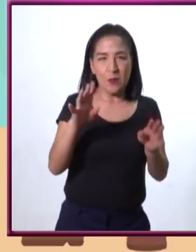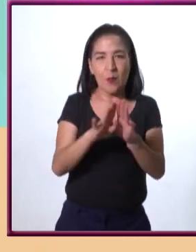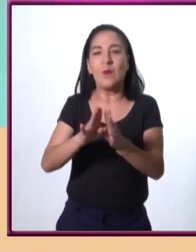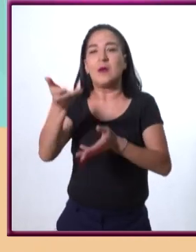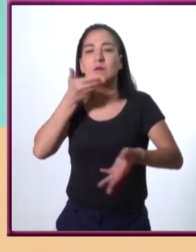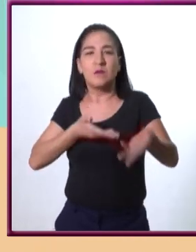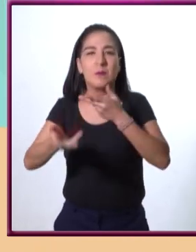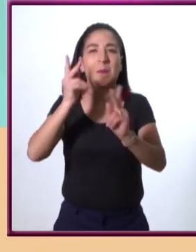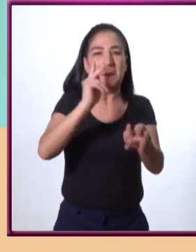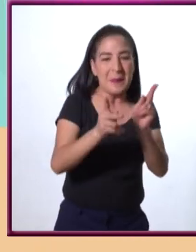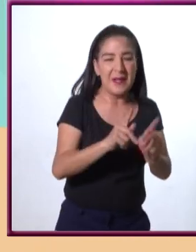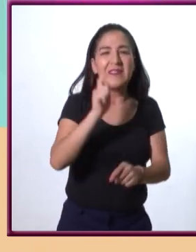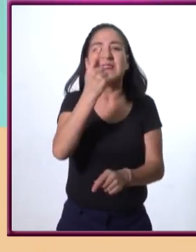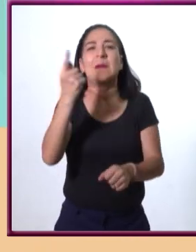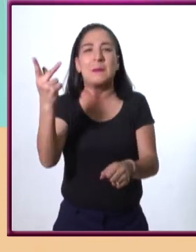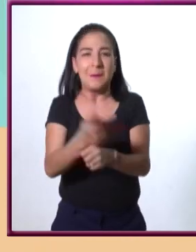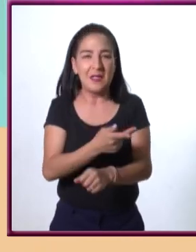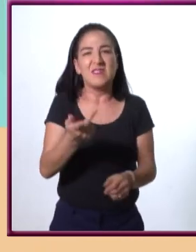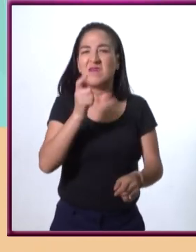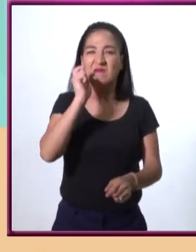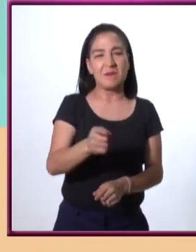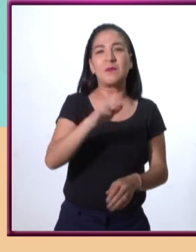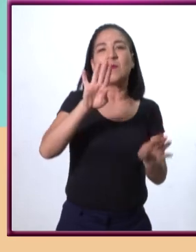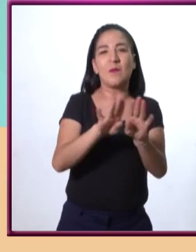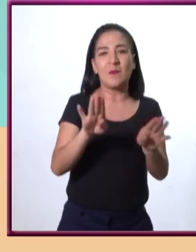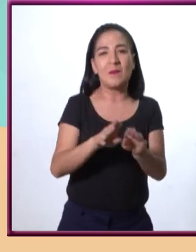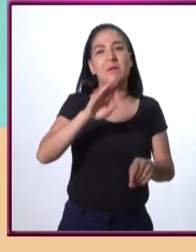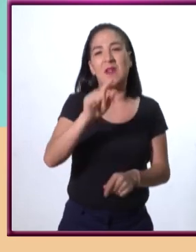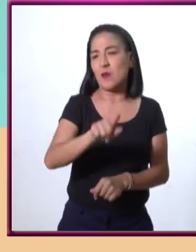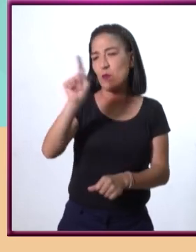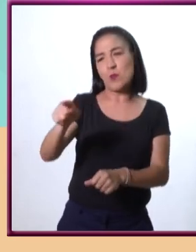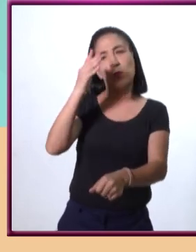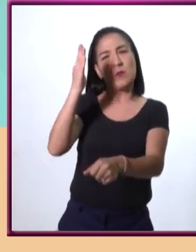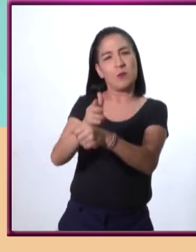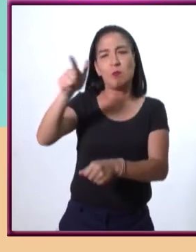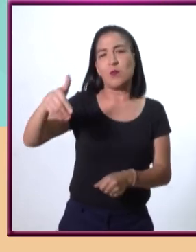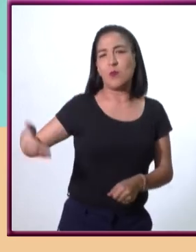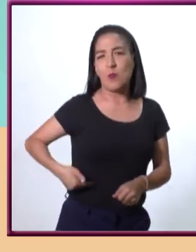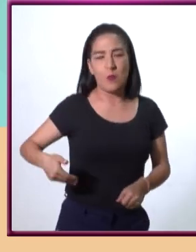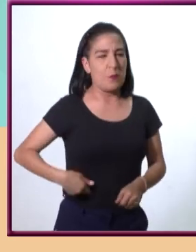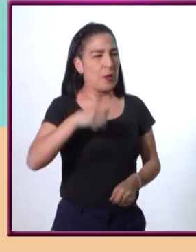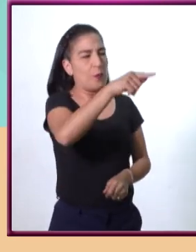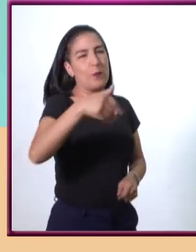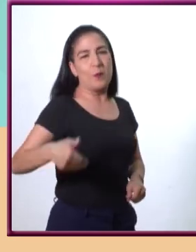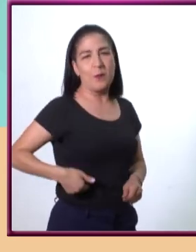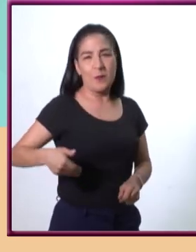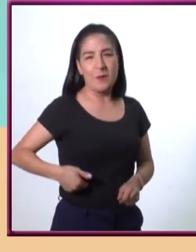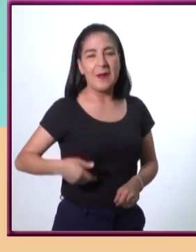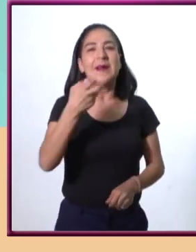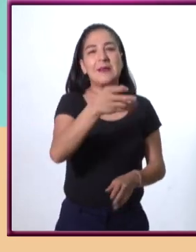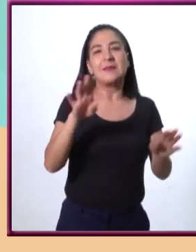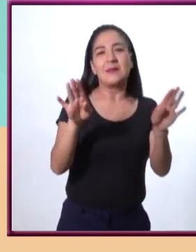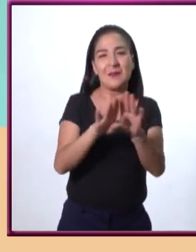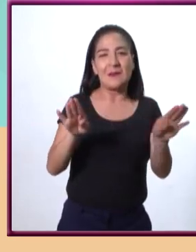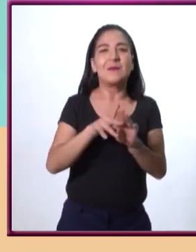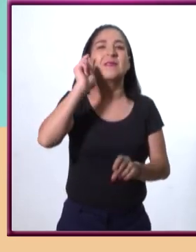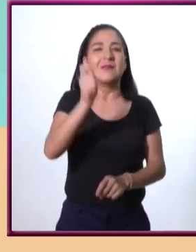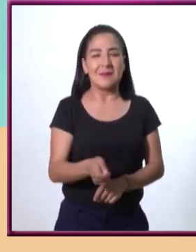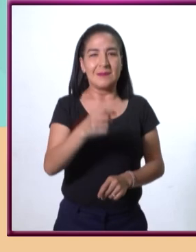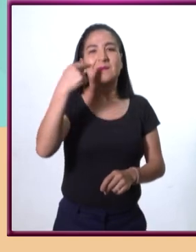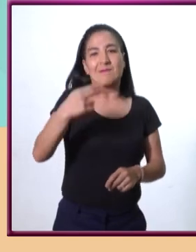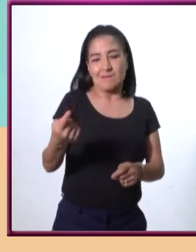expresión emocional de lo ocurrido, solo recurrimos a estrategias para culpar a otros cuando nos dañan. Nos afecta también en la